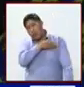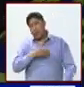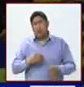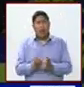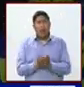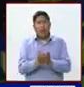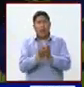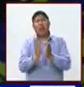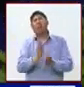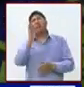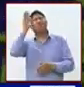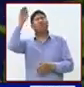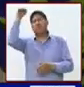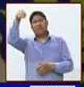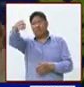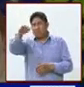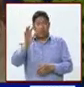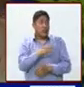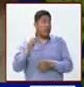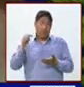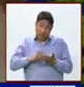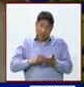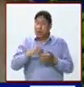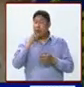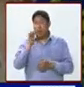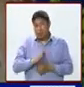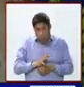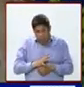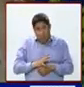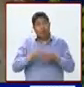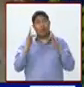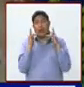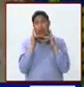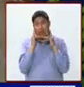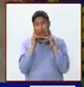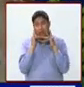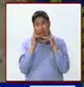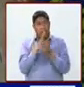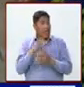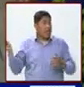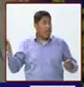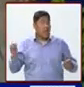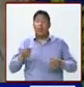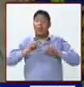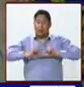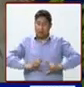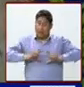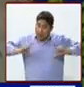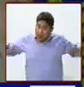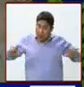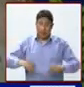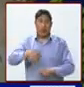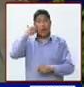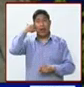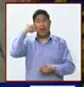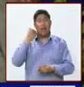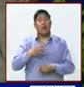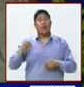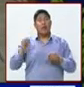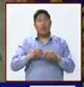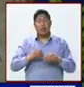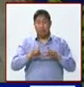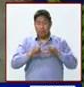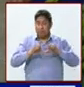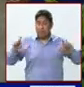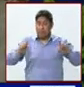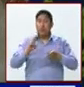Villa Copacabana un poco más arriba, y aquí está la señora postrada en una cama. Y los números telefónicos y también el número de cuenta aparece